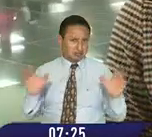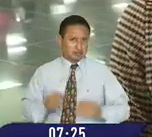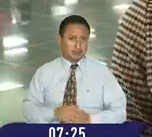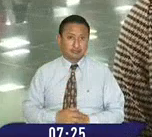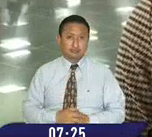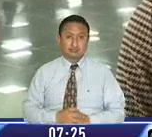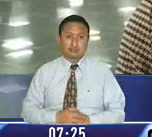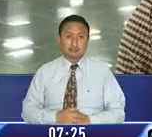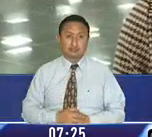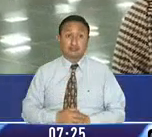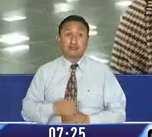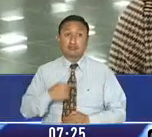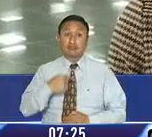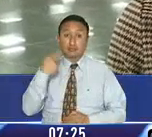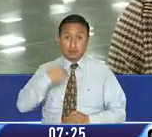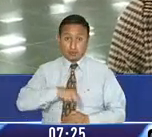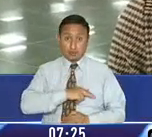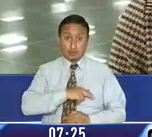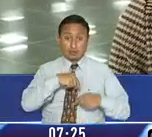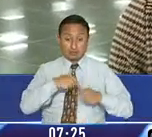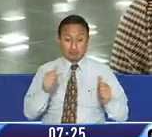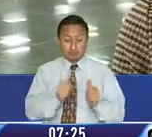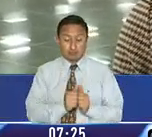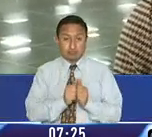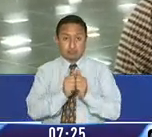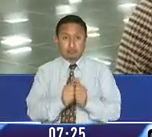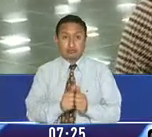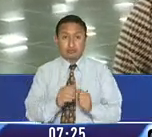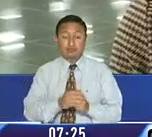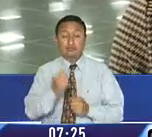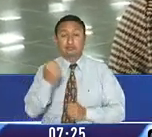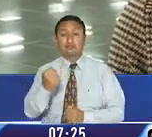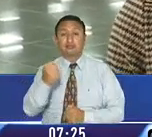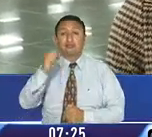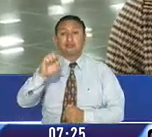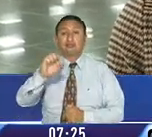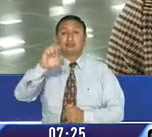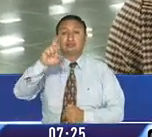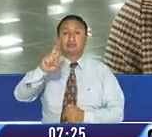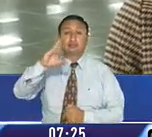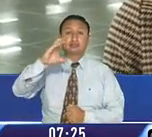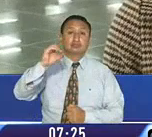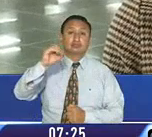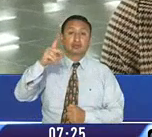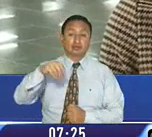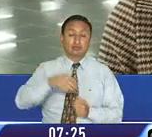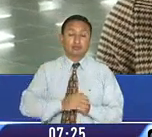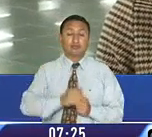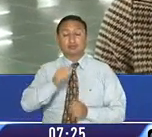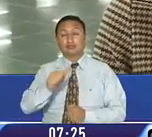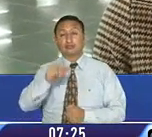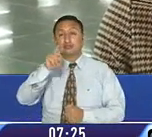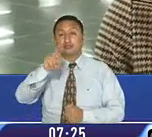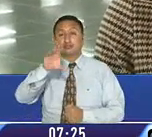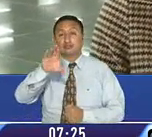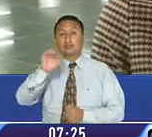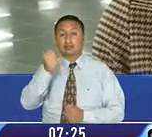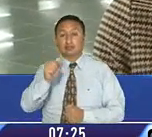Nosotros estamos trabajando de la mano con el CERCOP y con el ARSA. Nosotros garantizamos que los medicamentos que